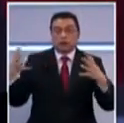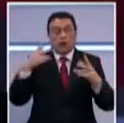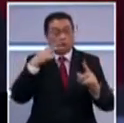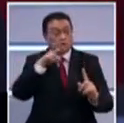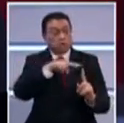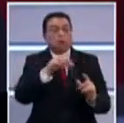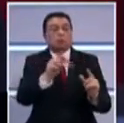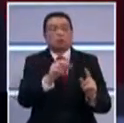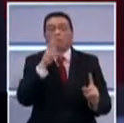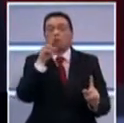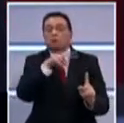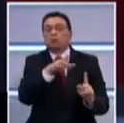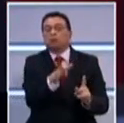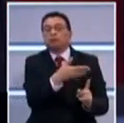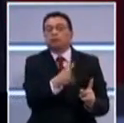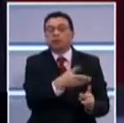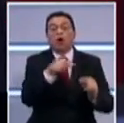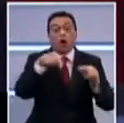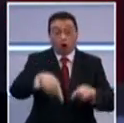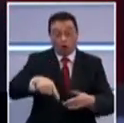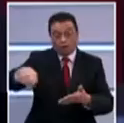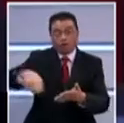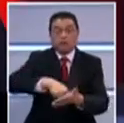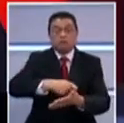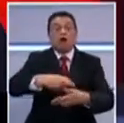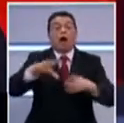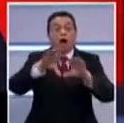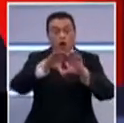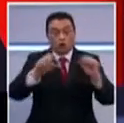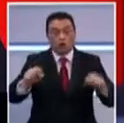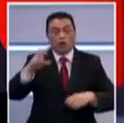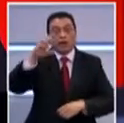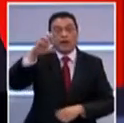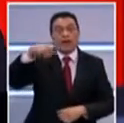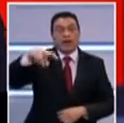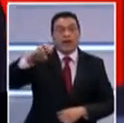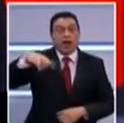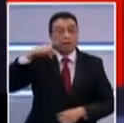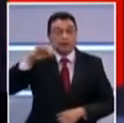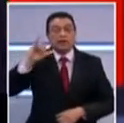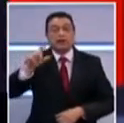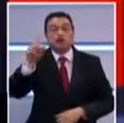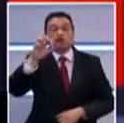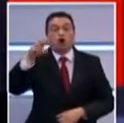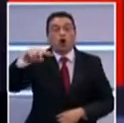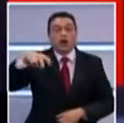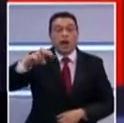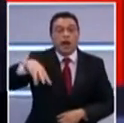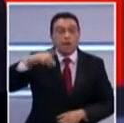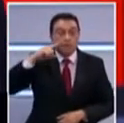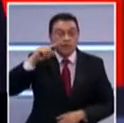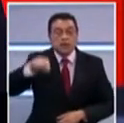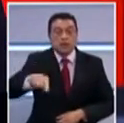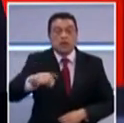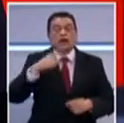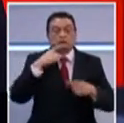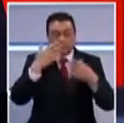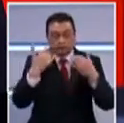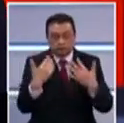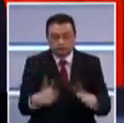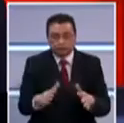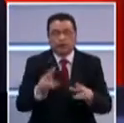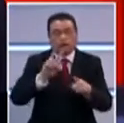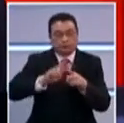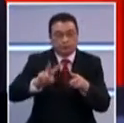invisibiliza y hoy día firmamos un acuerdo entre nami y sonam y para poder realizar y